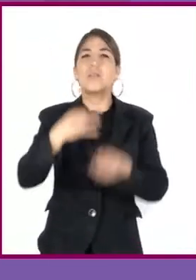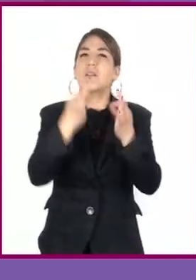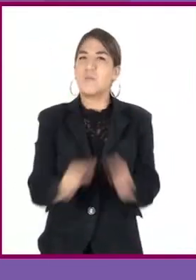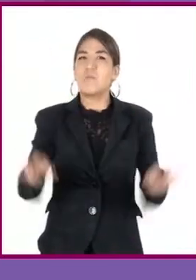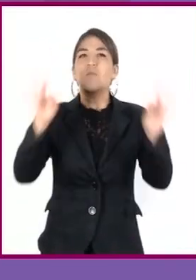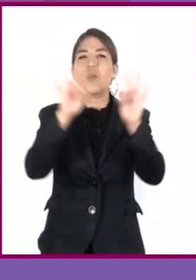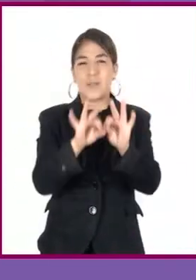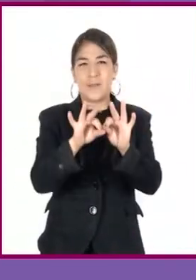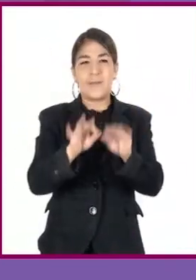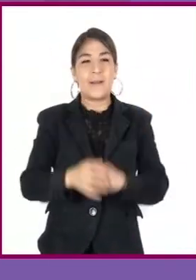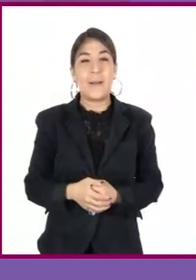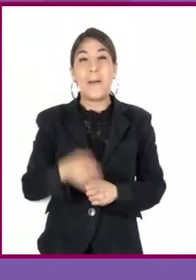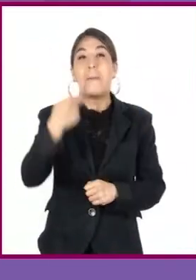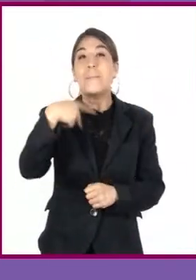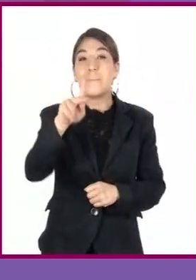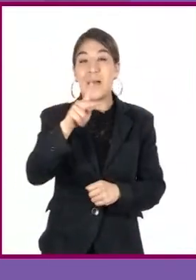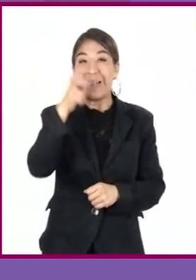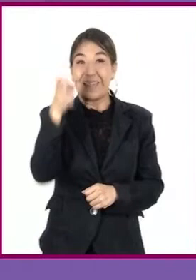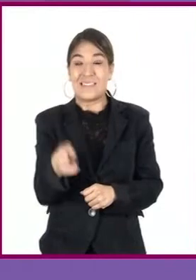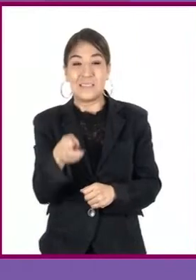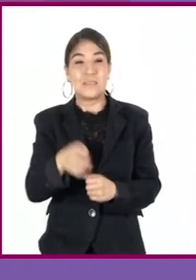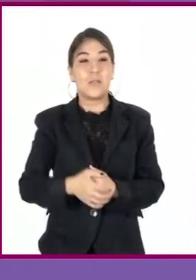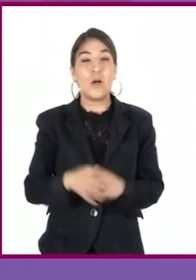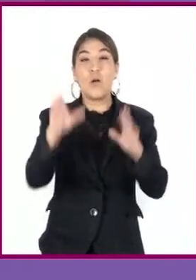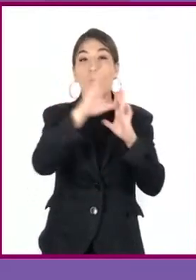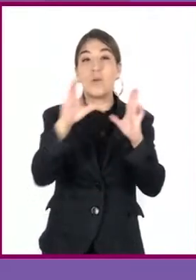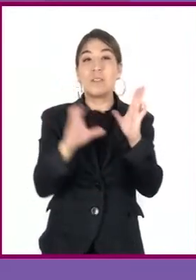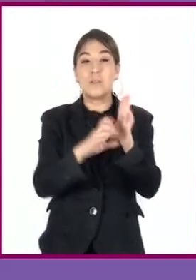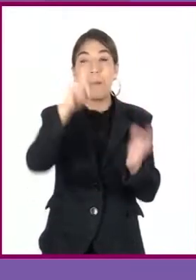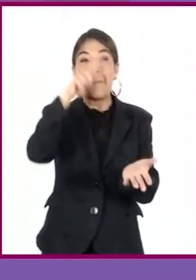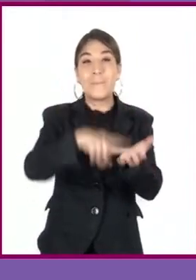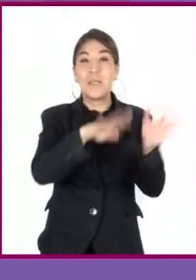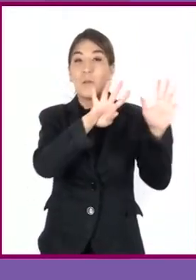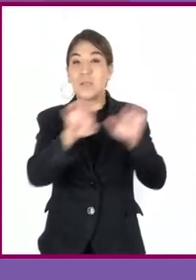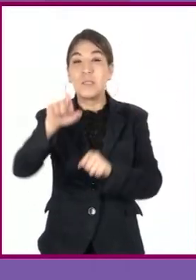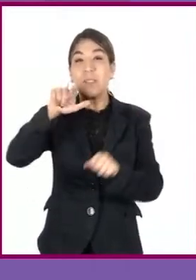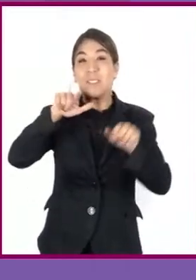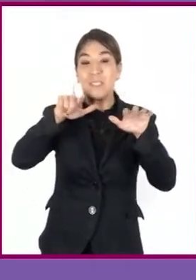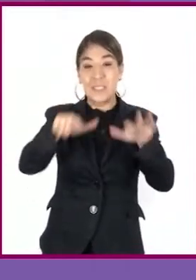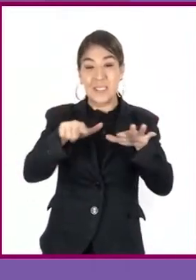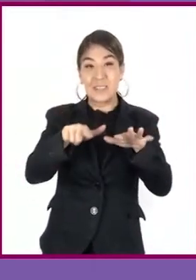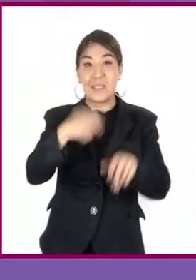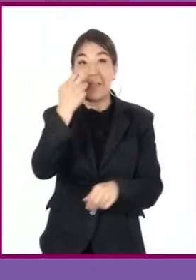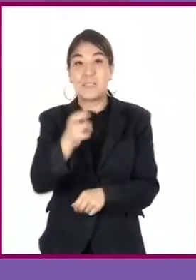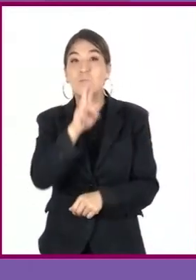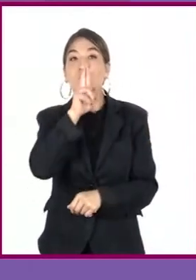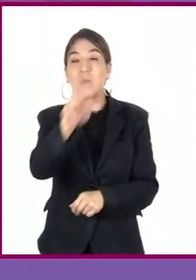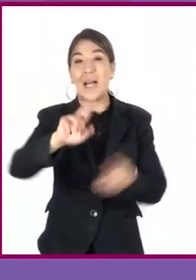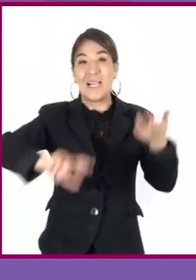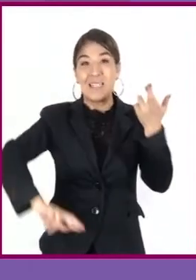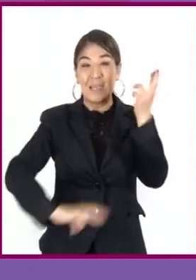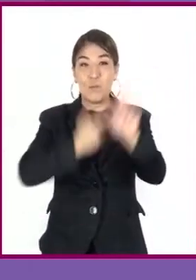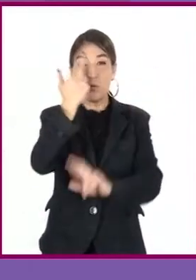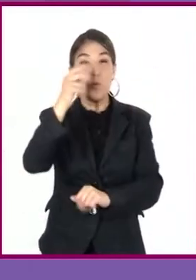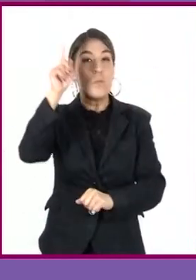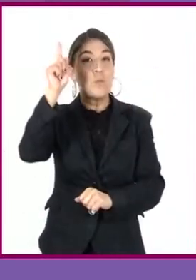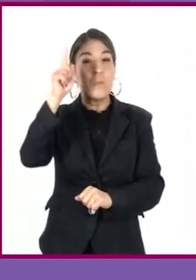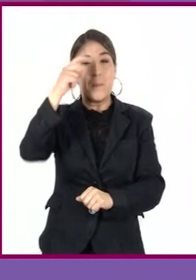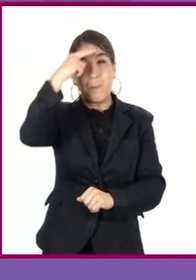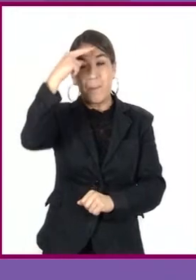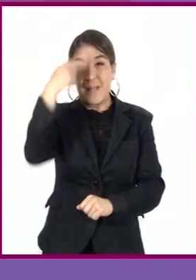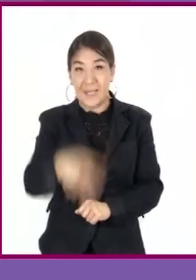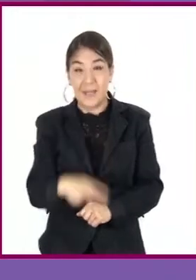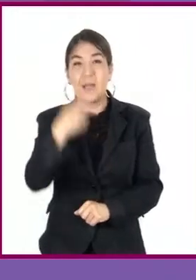fundamentales. Pero no es sino hasta la Constitución de 1917, resultado de la Revolución Mexicana, que